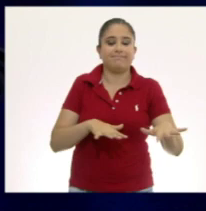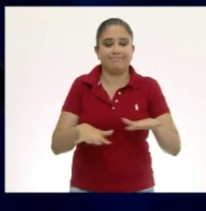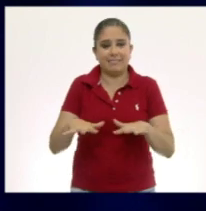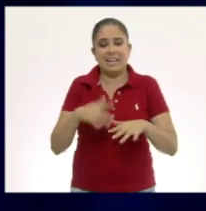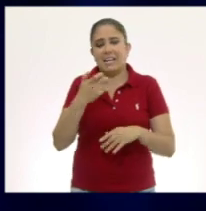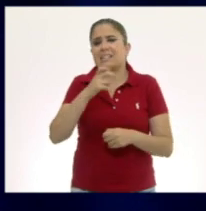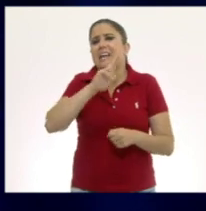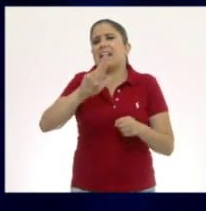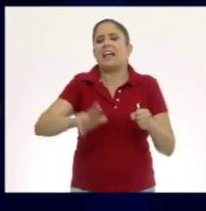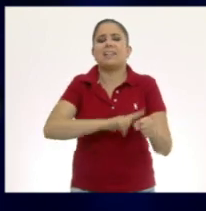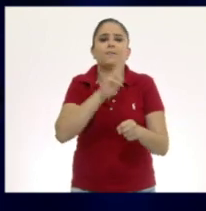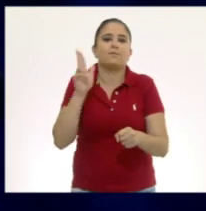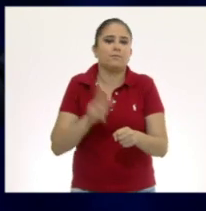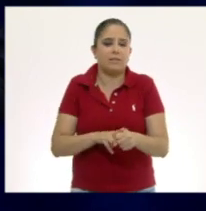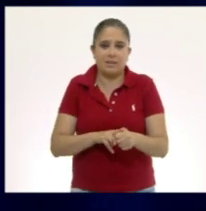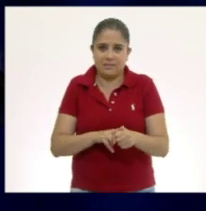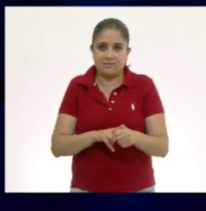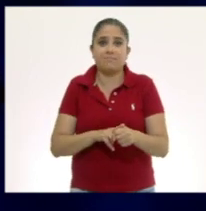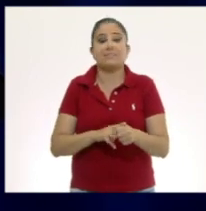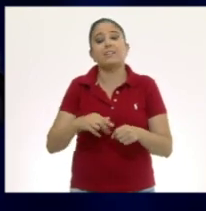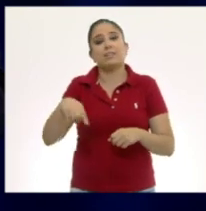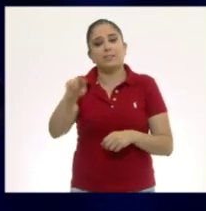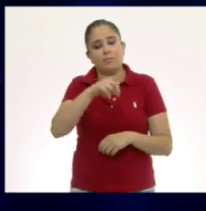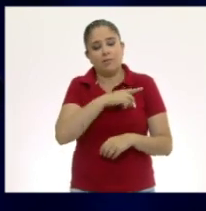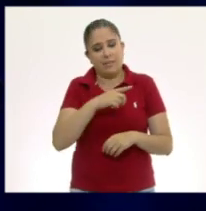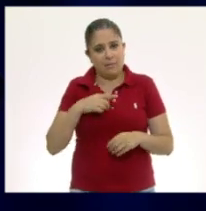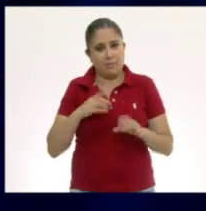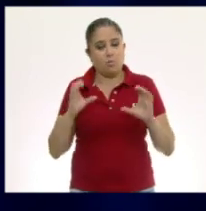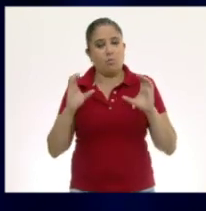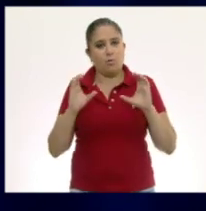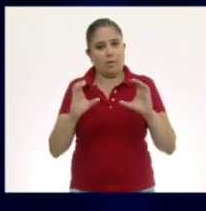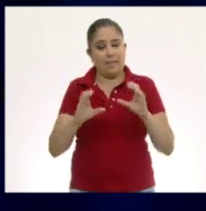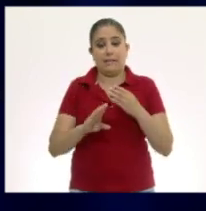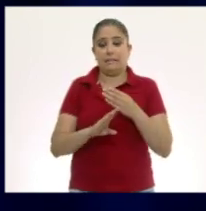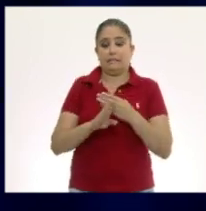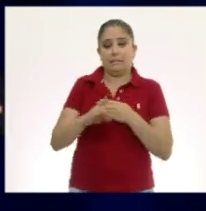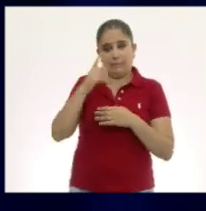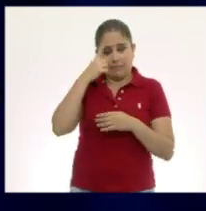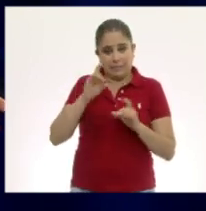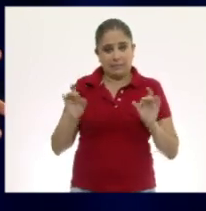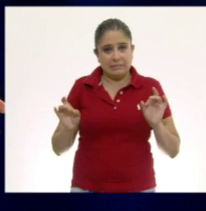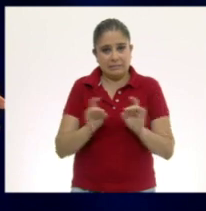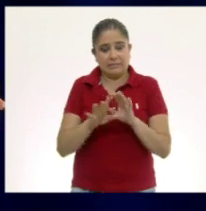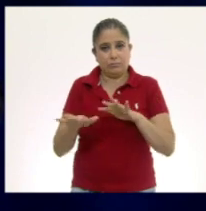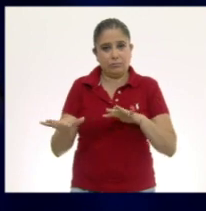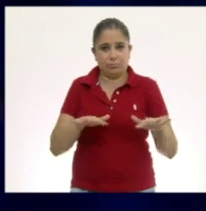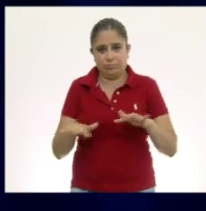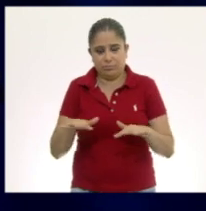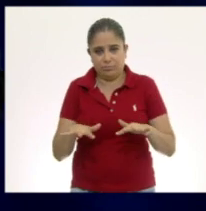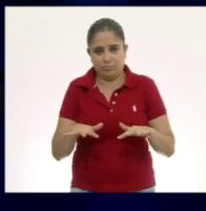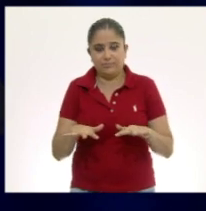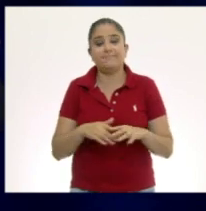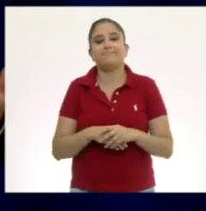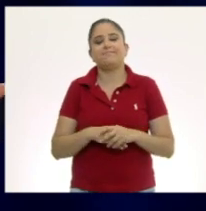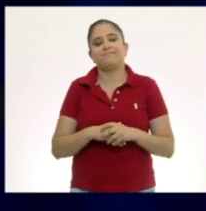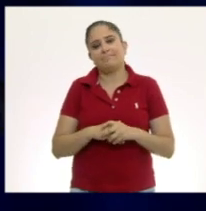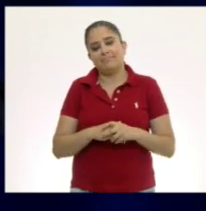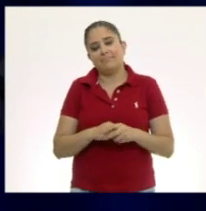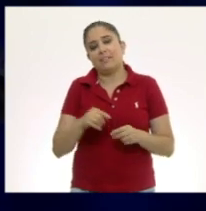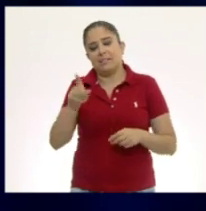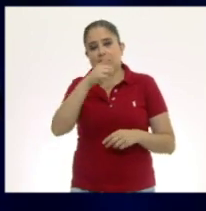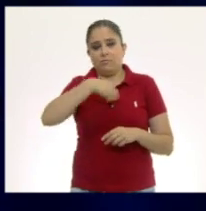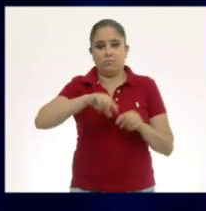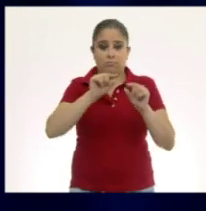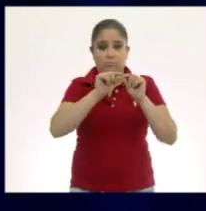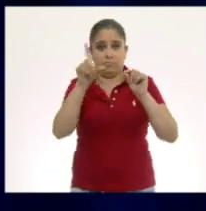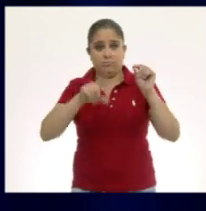situación natural y que tenemos que estar prevenidos para cualquier eventualidad de ese tipo. Finalmente, en nuestro país,